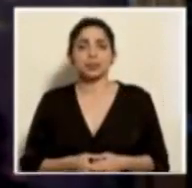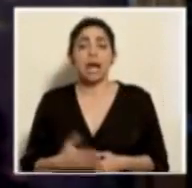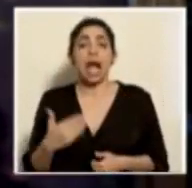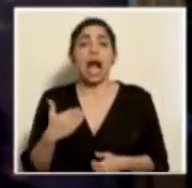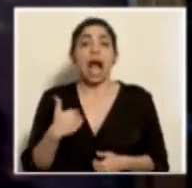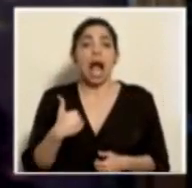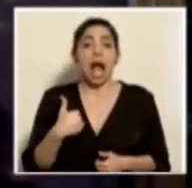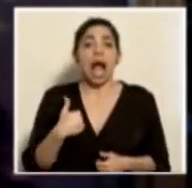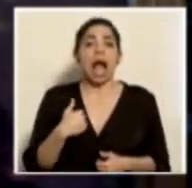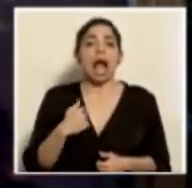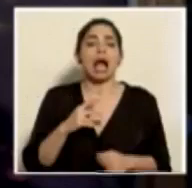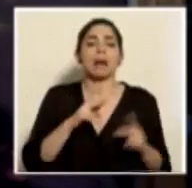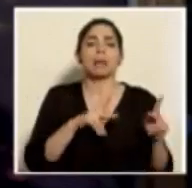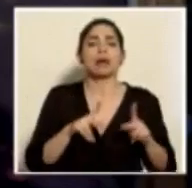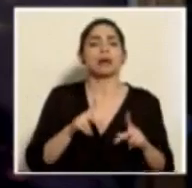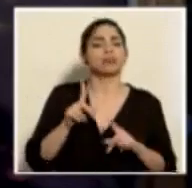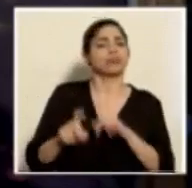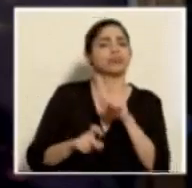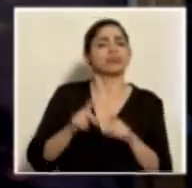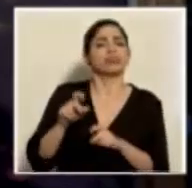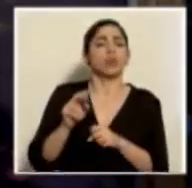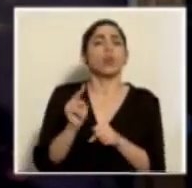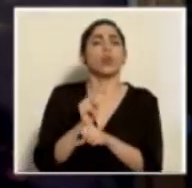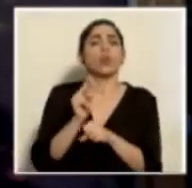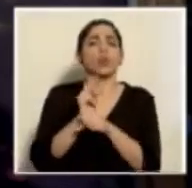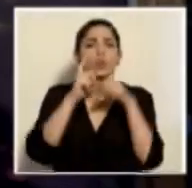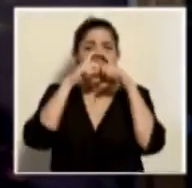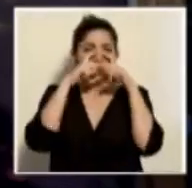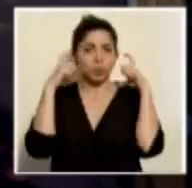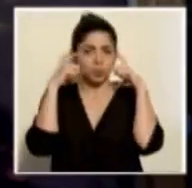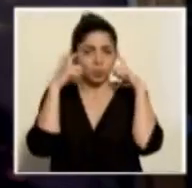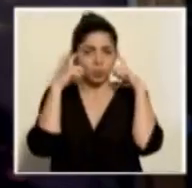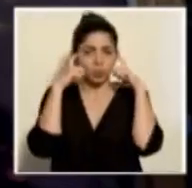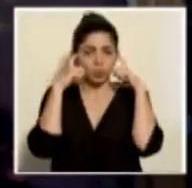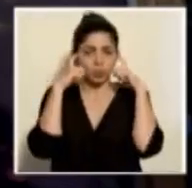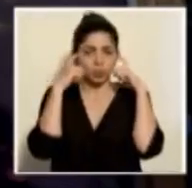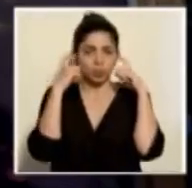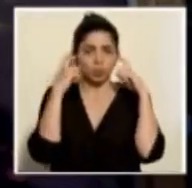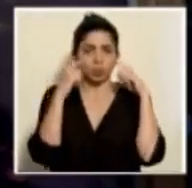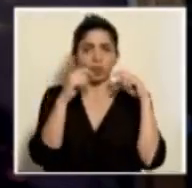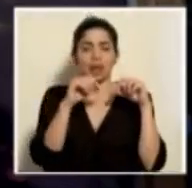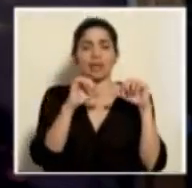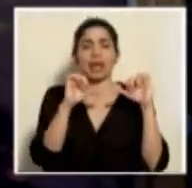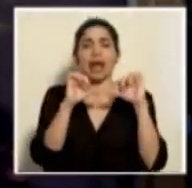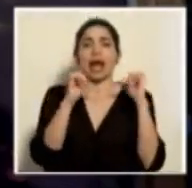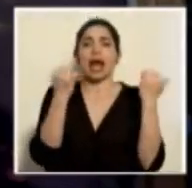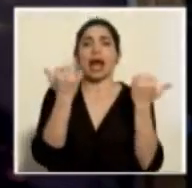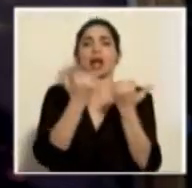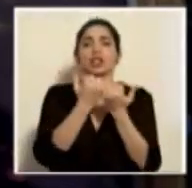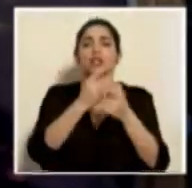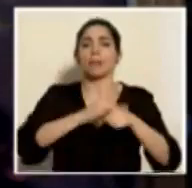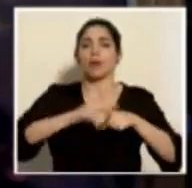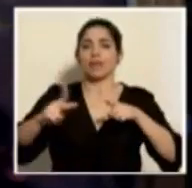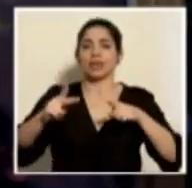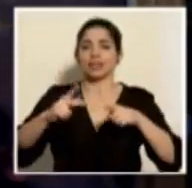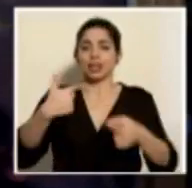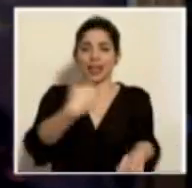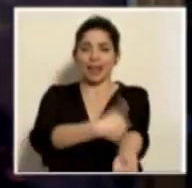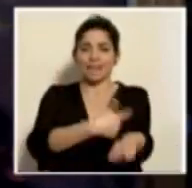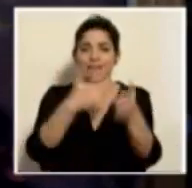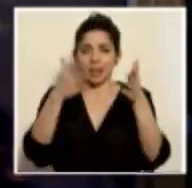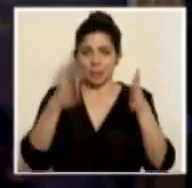Hay cuestionamientos al uso de mascarillas por parte de sectores de la Asociación de Profesionales en